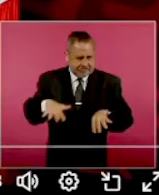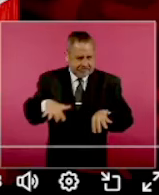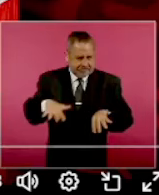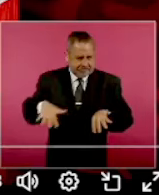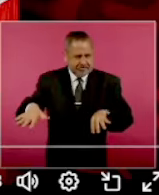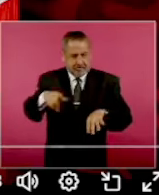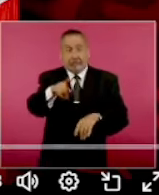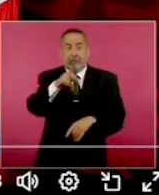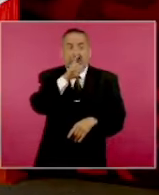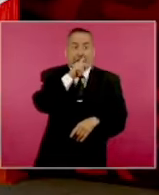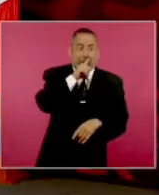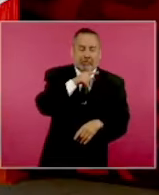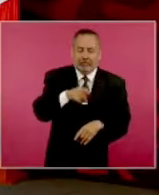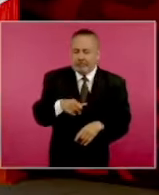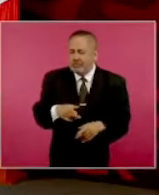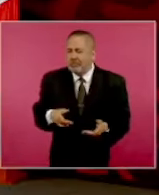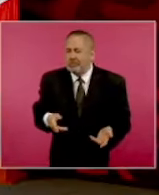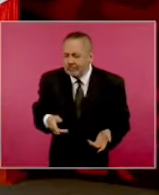pagando.